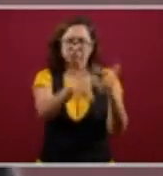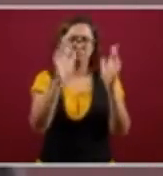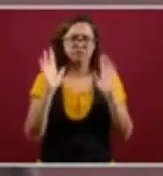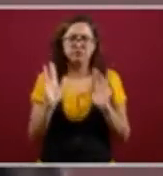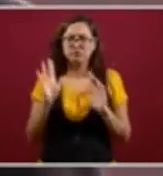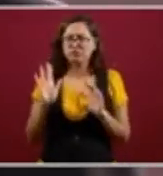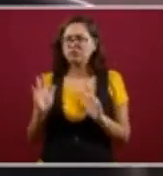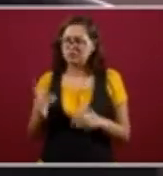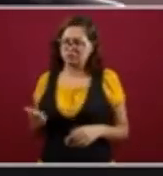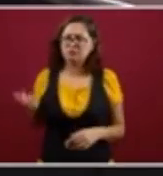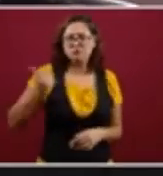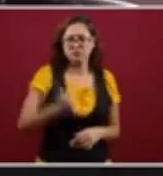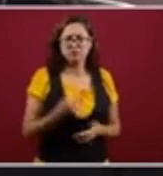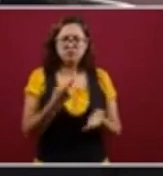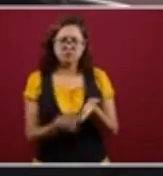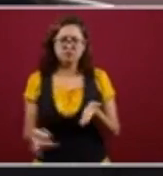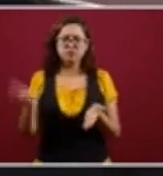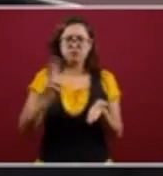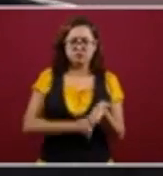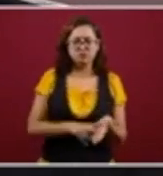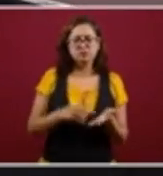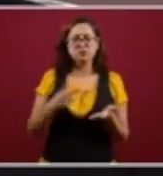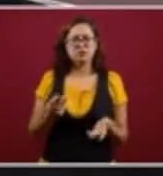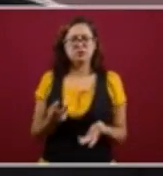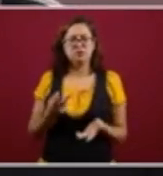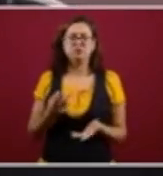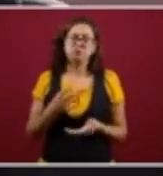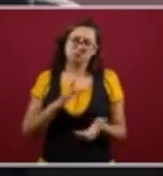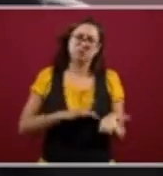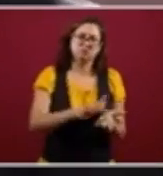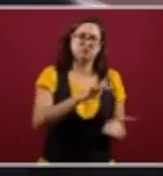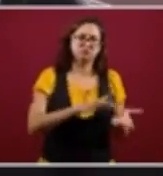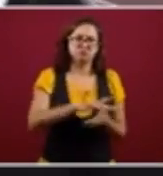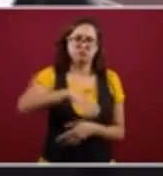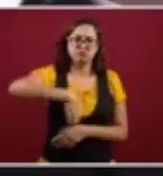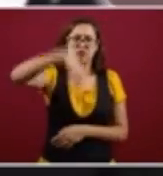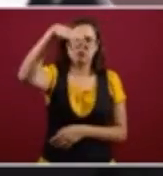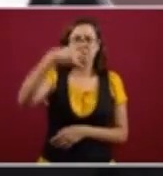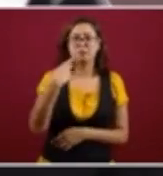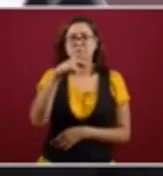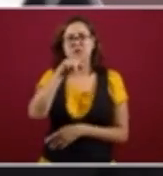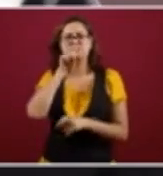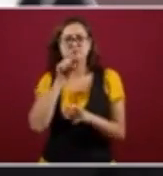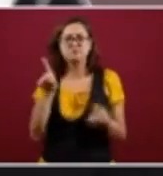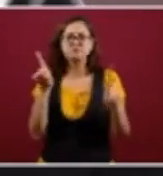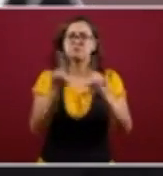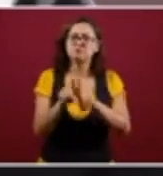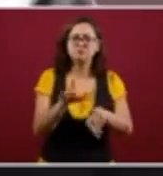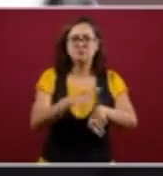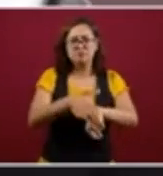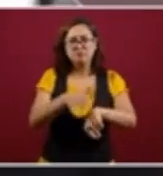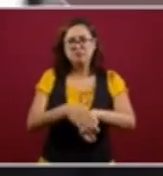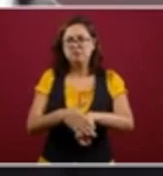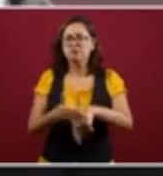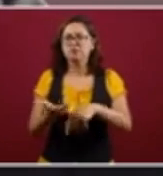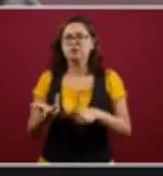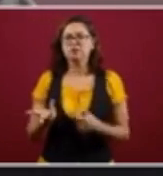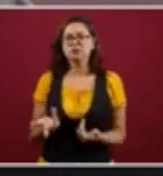ingresos adicionales, no solo por eso, sino un llamado para que